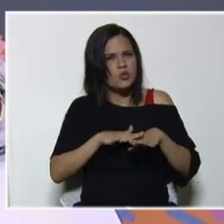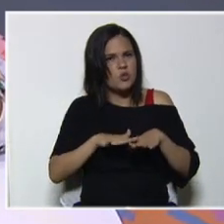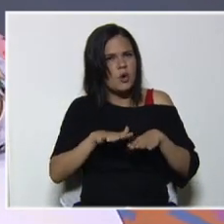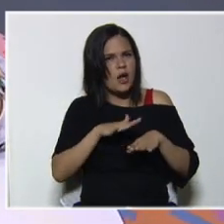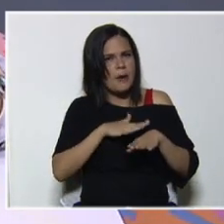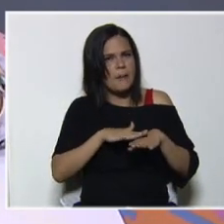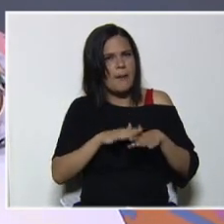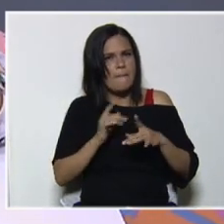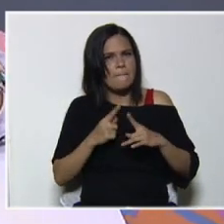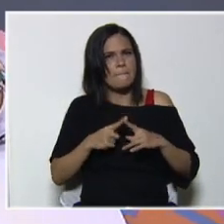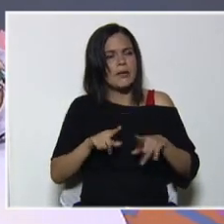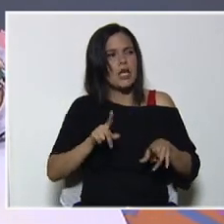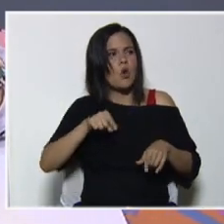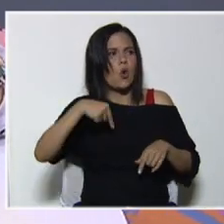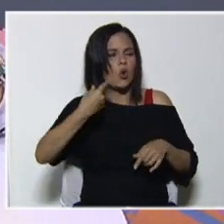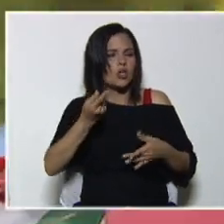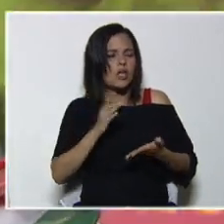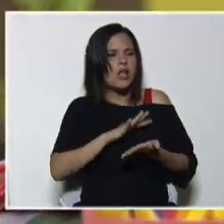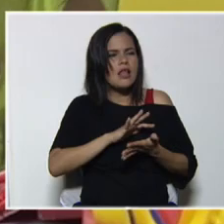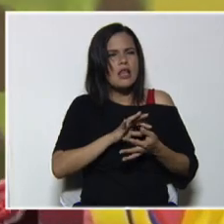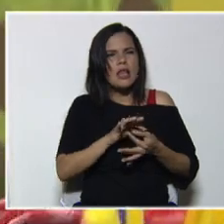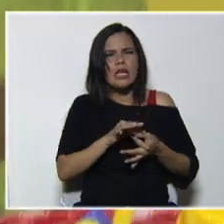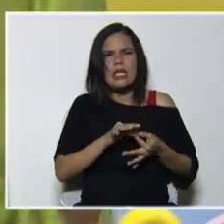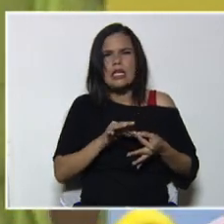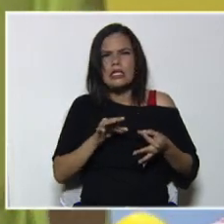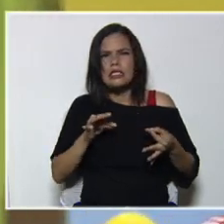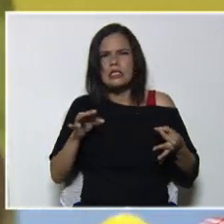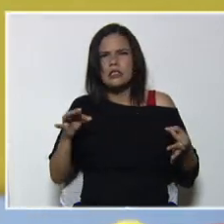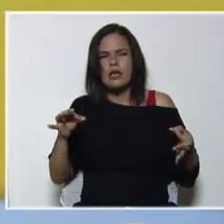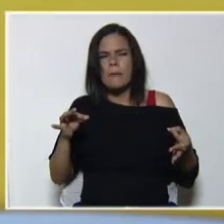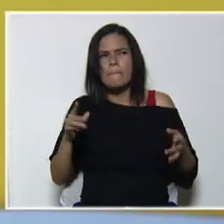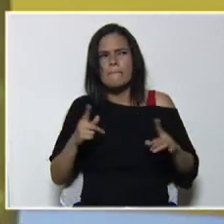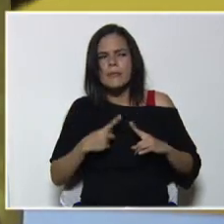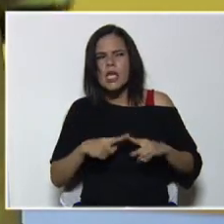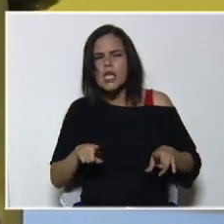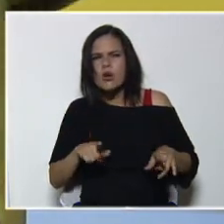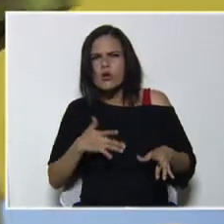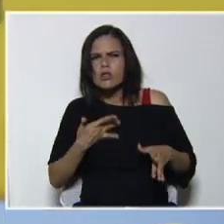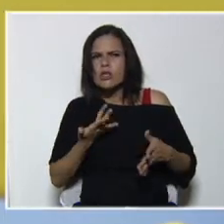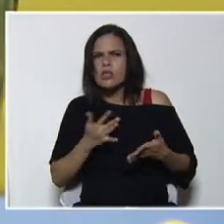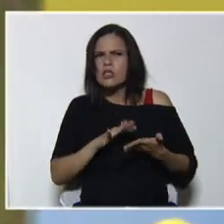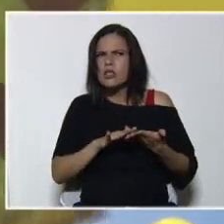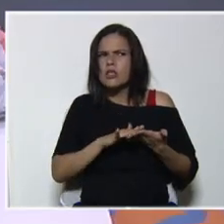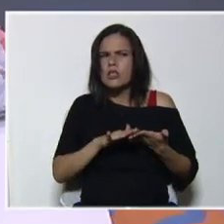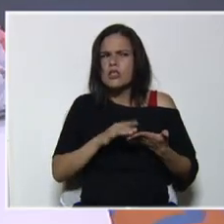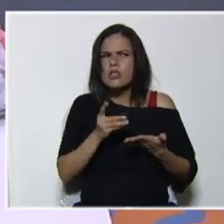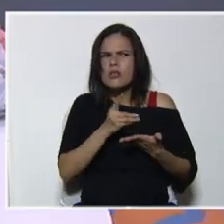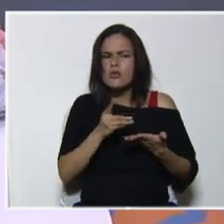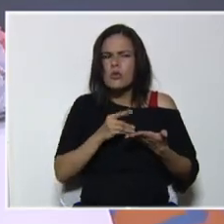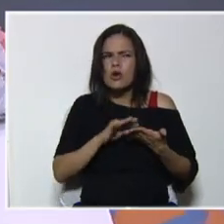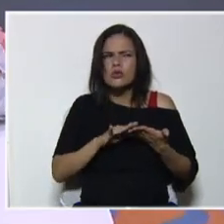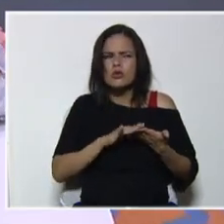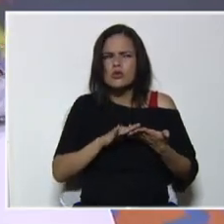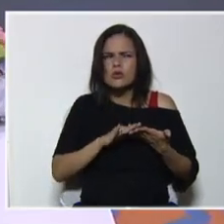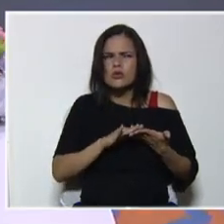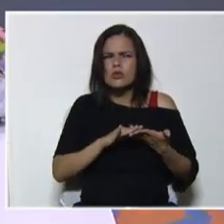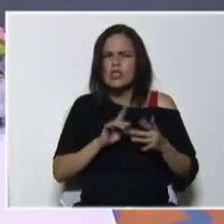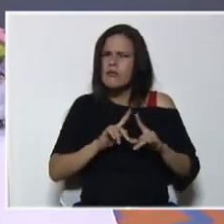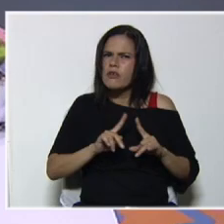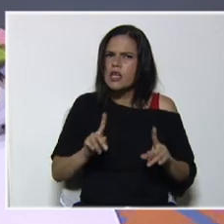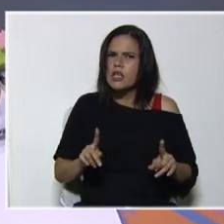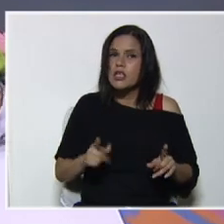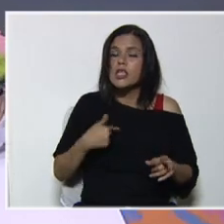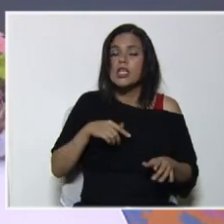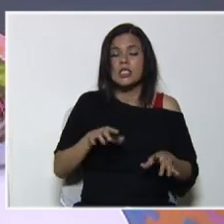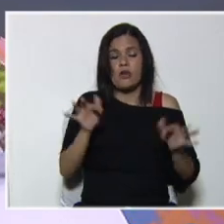tela es lisa y a la vez tiene algo que es áspero. De esta forma fortalecemos